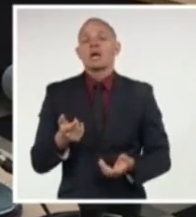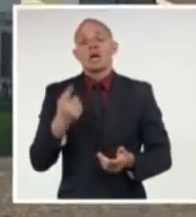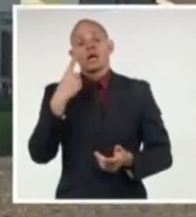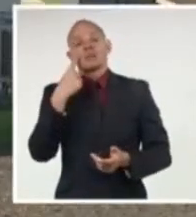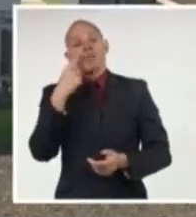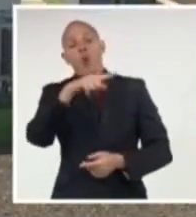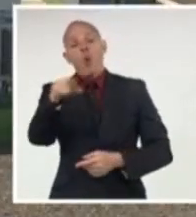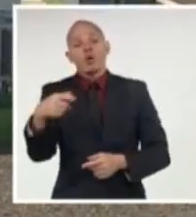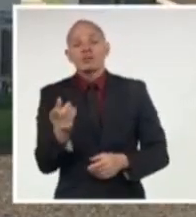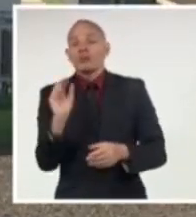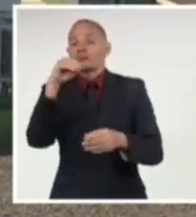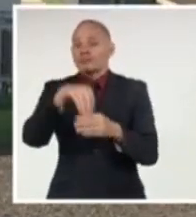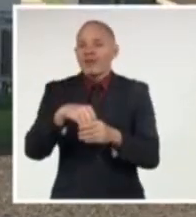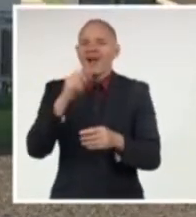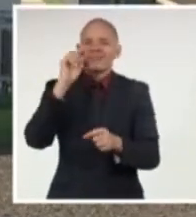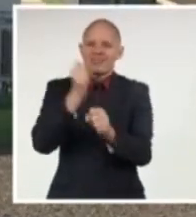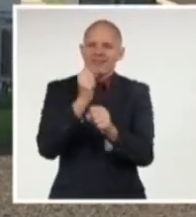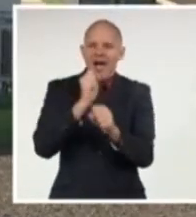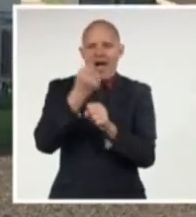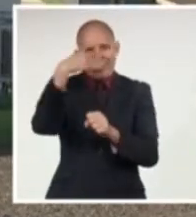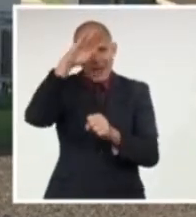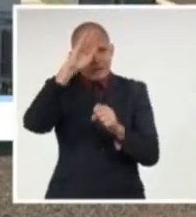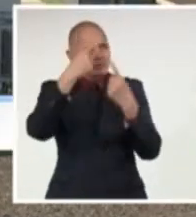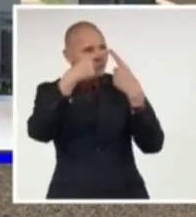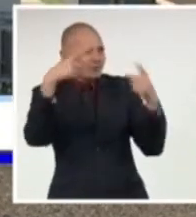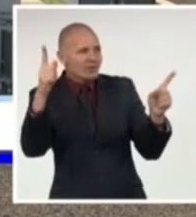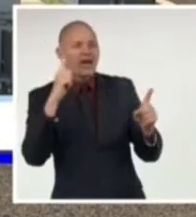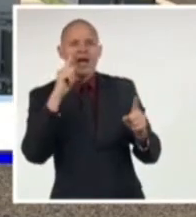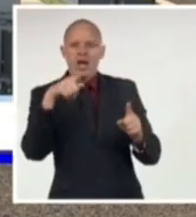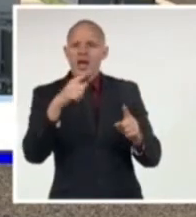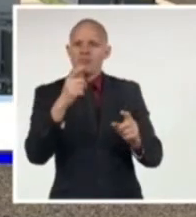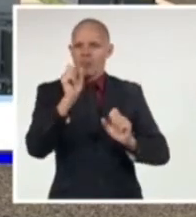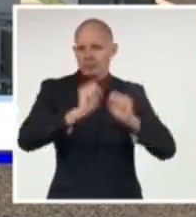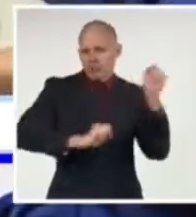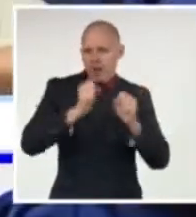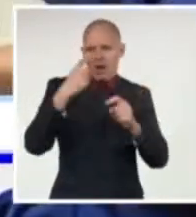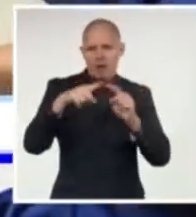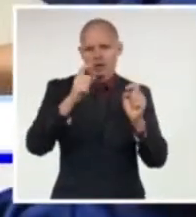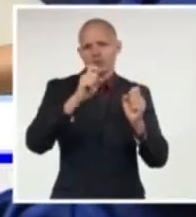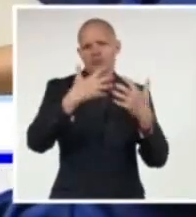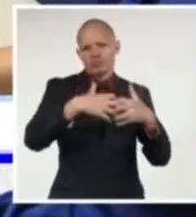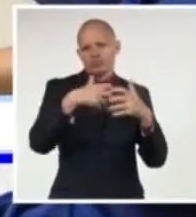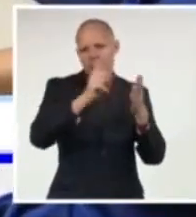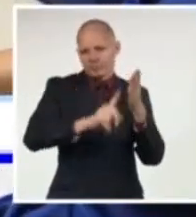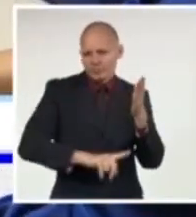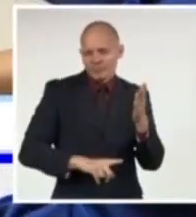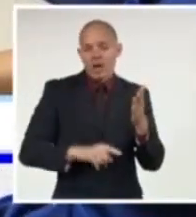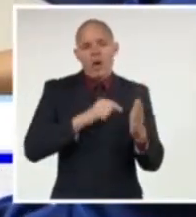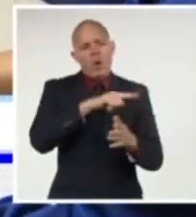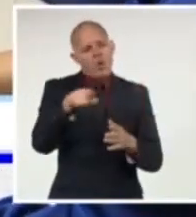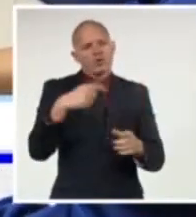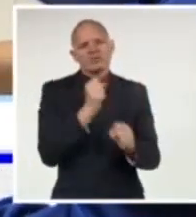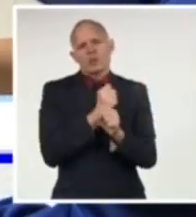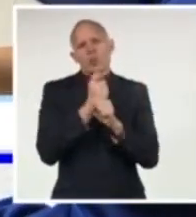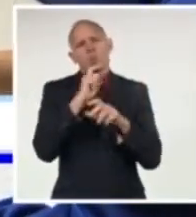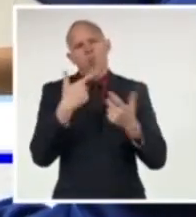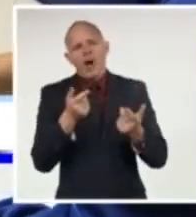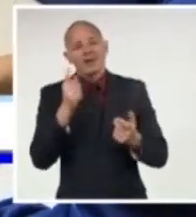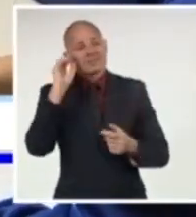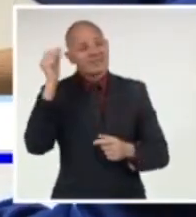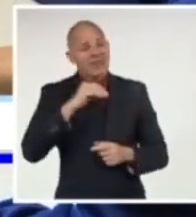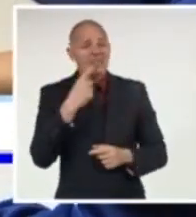integran el Sistema Eléctrico Nacional a hacer realidad el concepto de